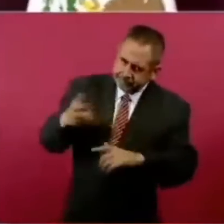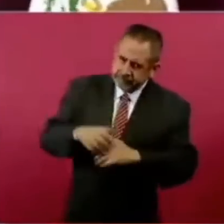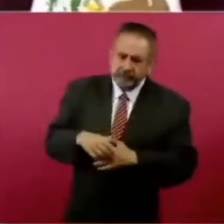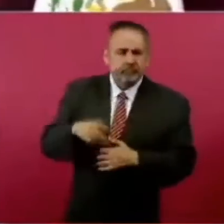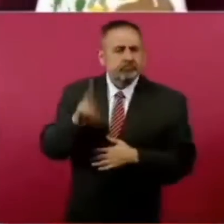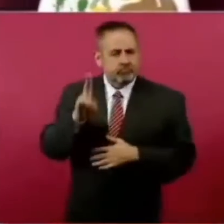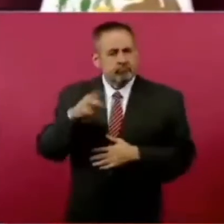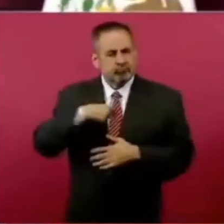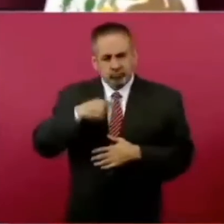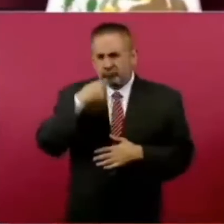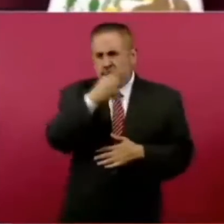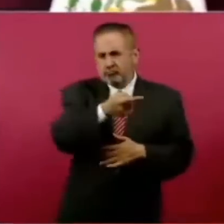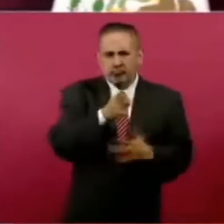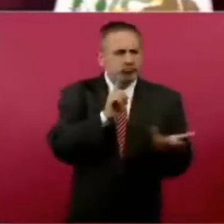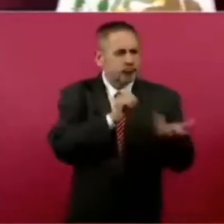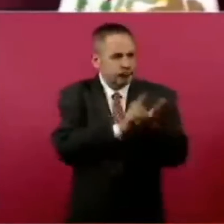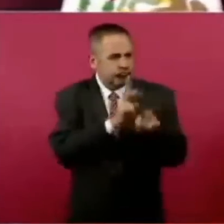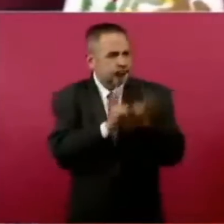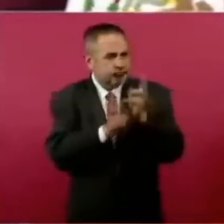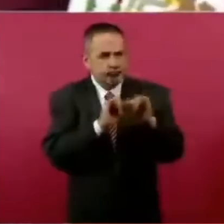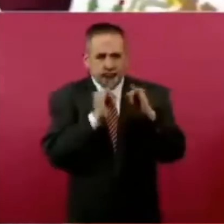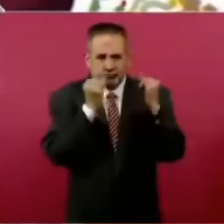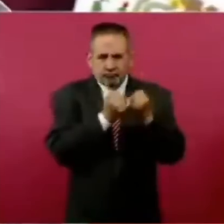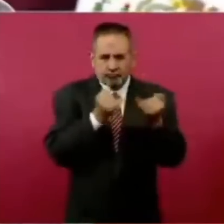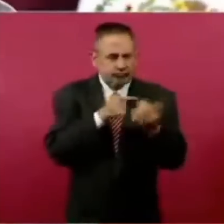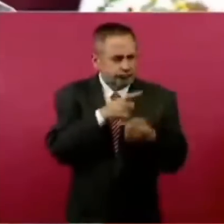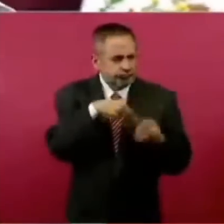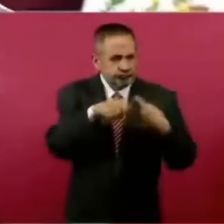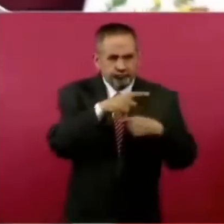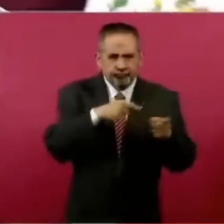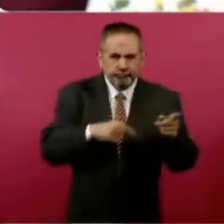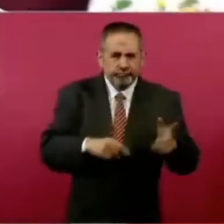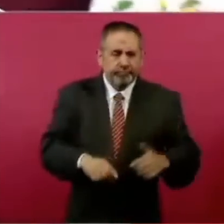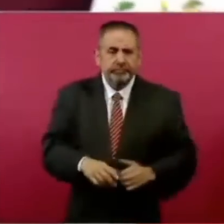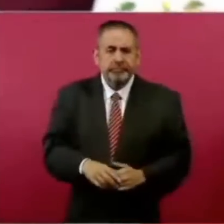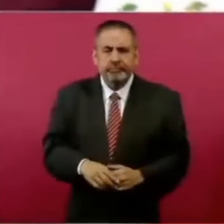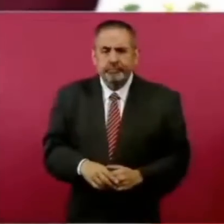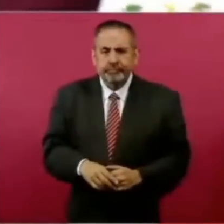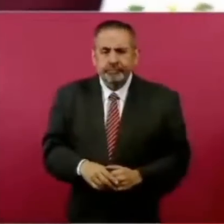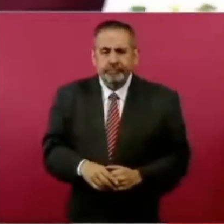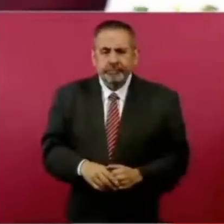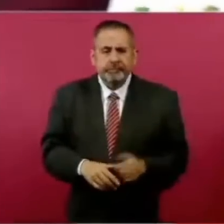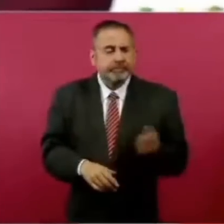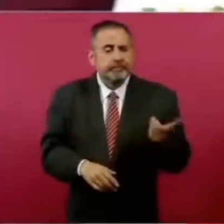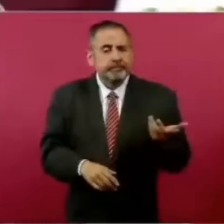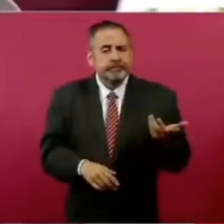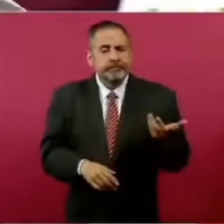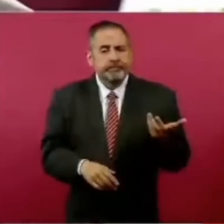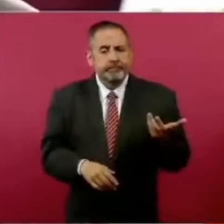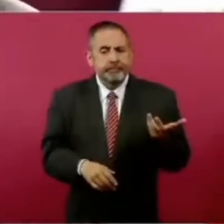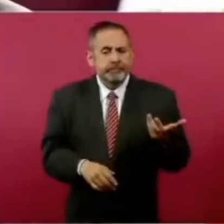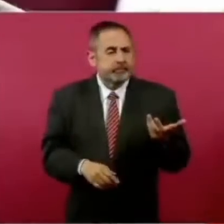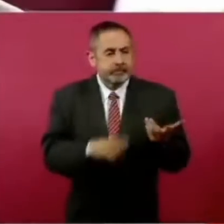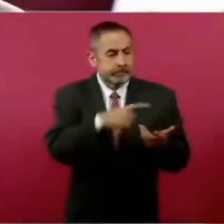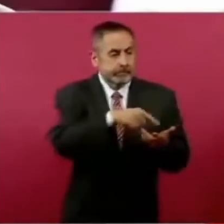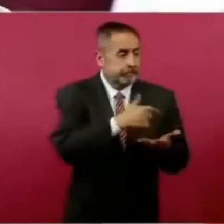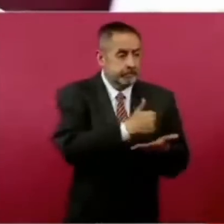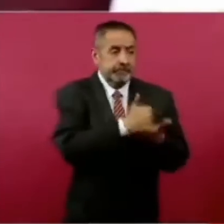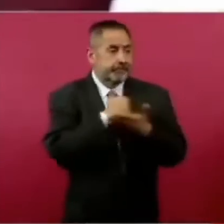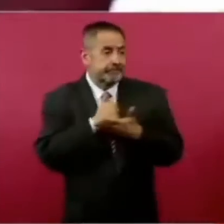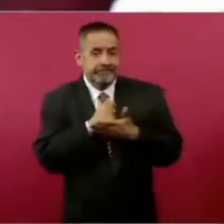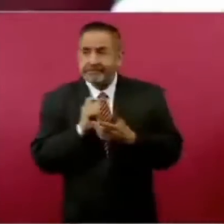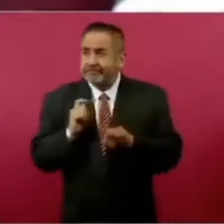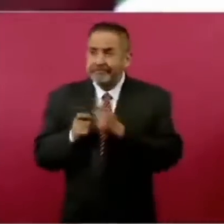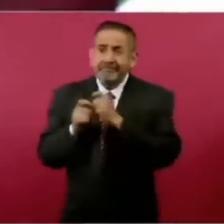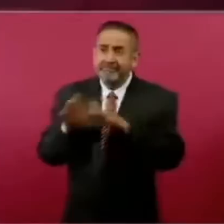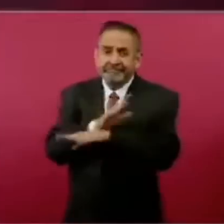eso de que ellos, sí, no iban a ayudar en la